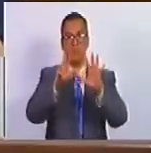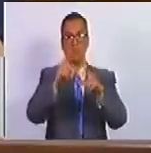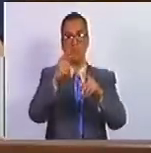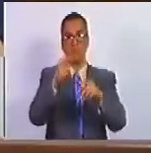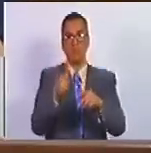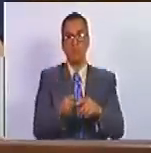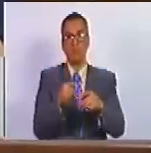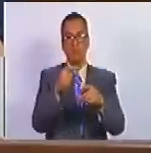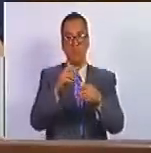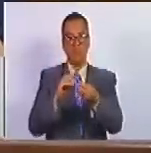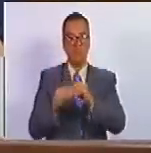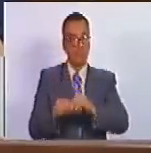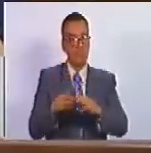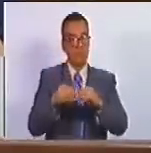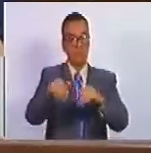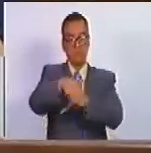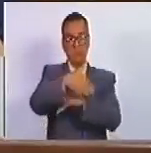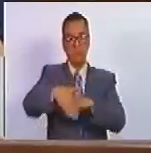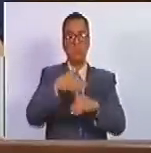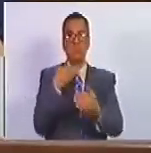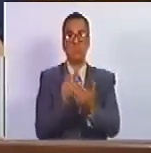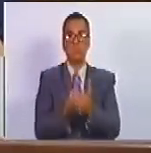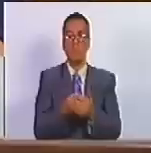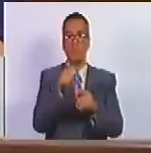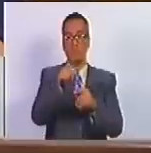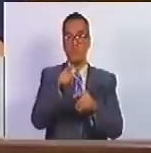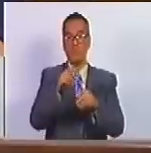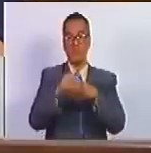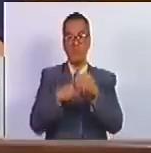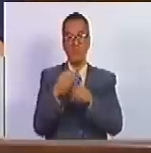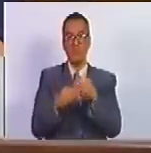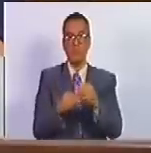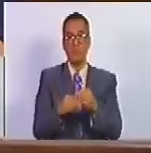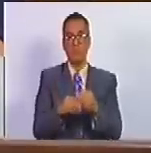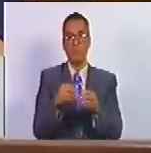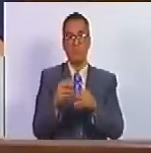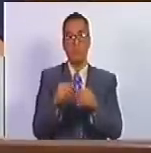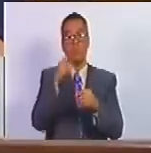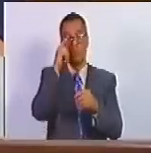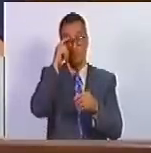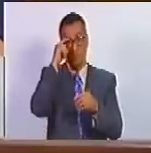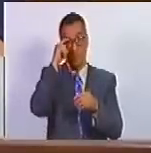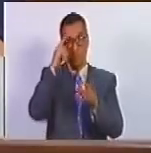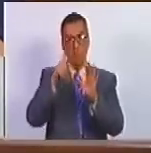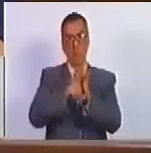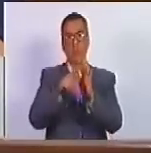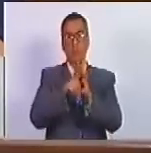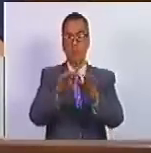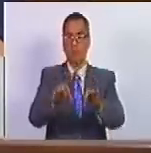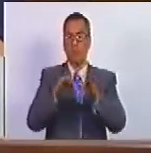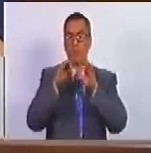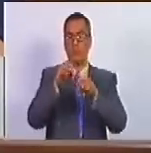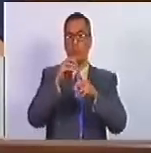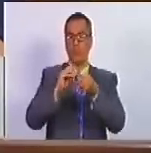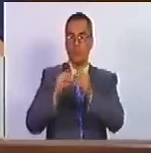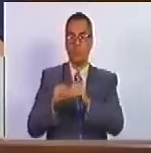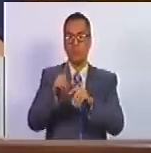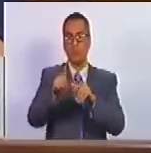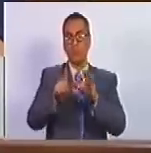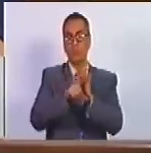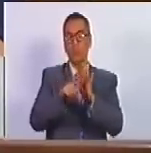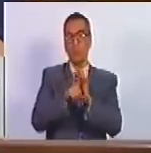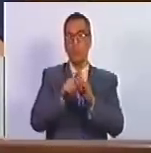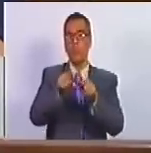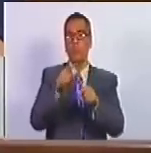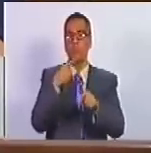por mantenimiento vial, hasta el monto establecido de conformidad con la ley especial que regula la materia,